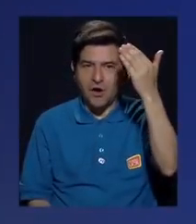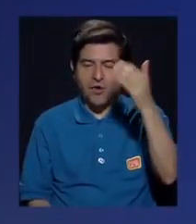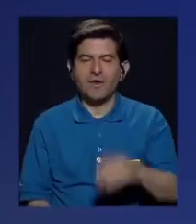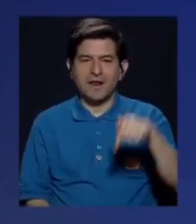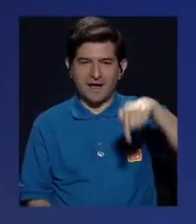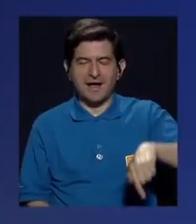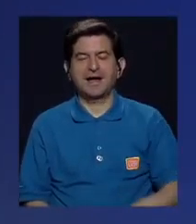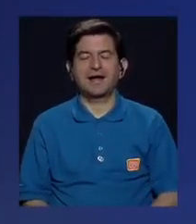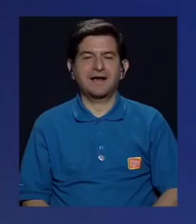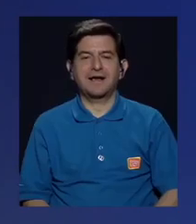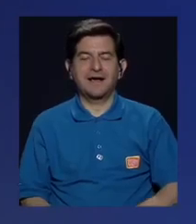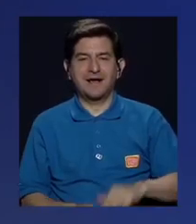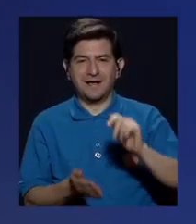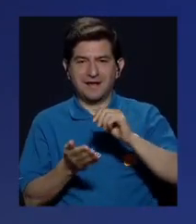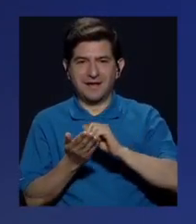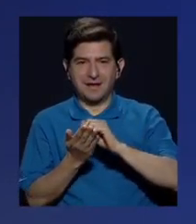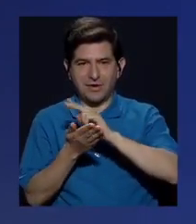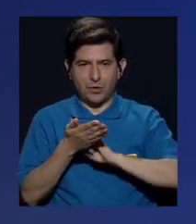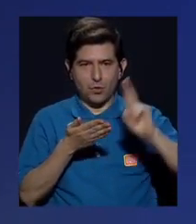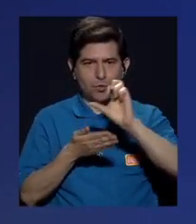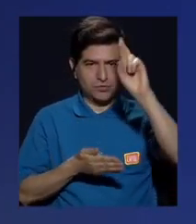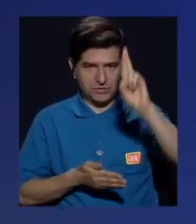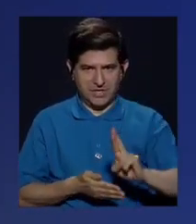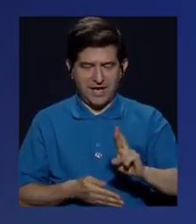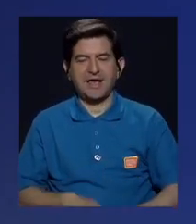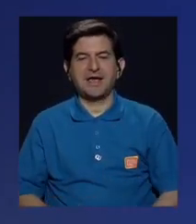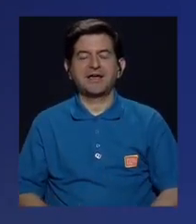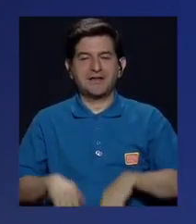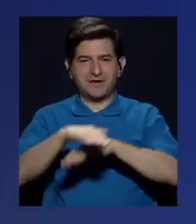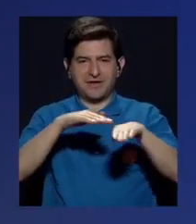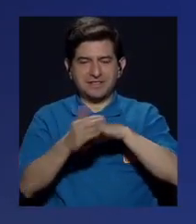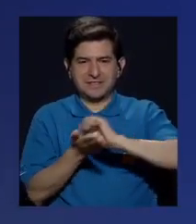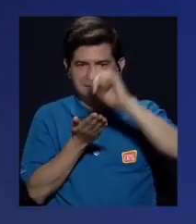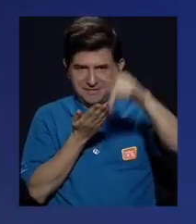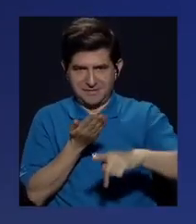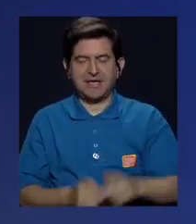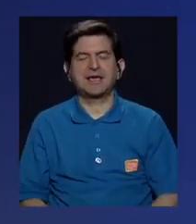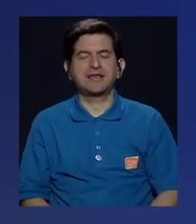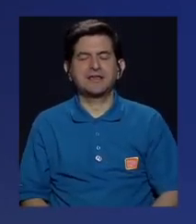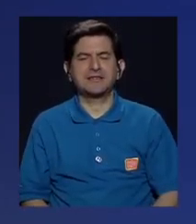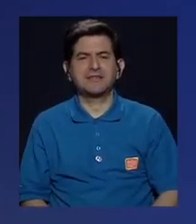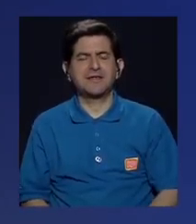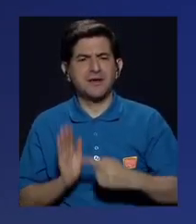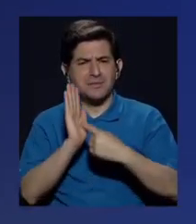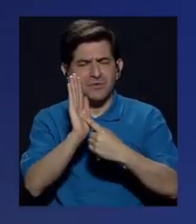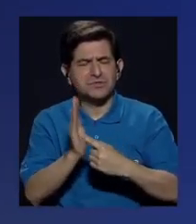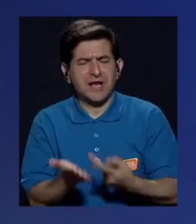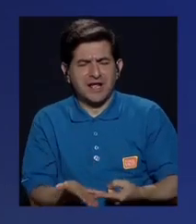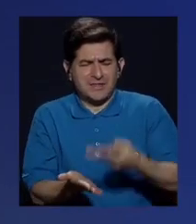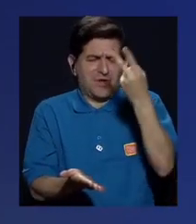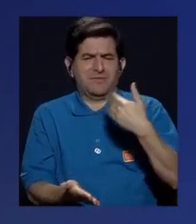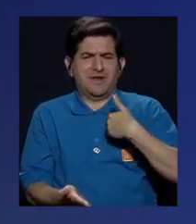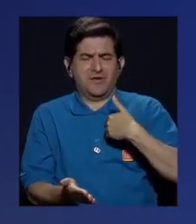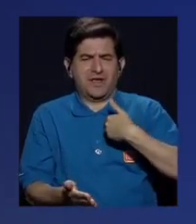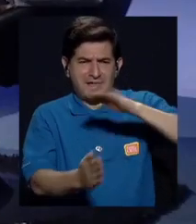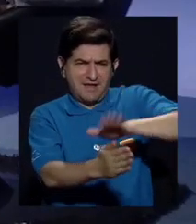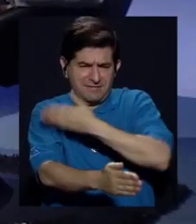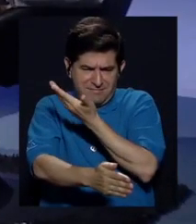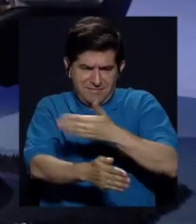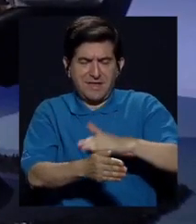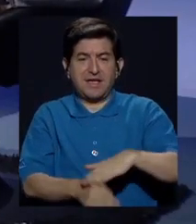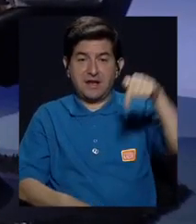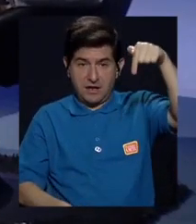Estamos desde el campus Rodrigo Facio en la Universidad de Costa Rica en los estudios, casualmente rescatando el valor potente de la música. Y es gracias a eso que